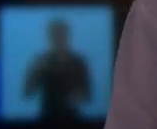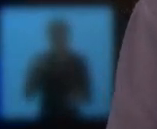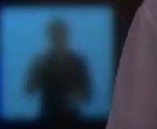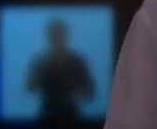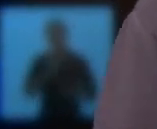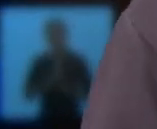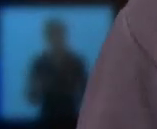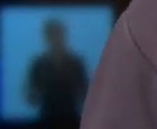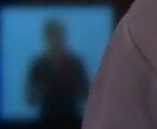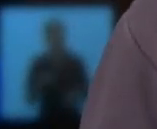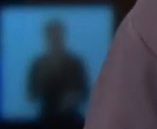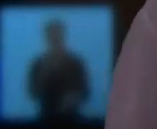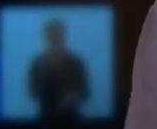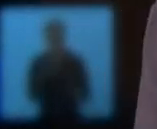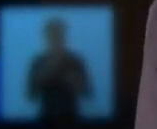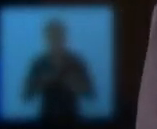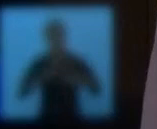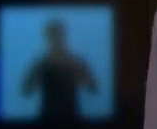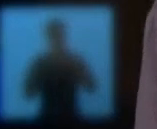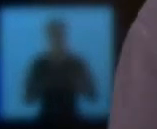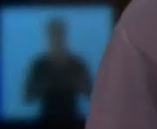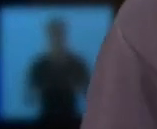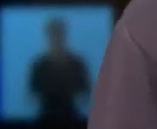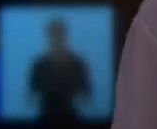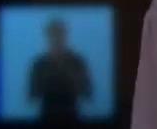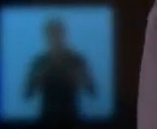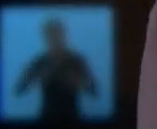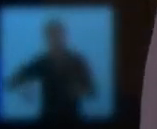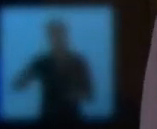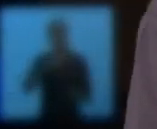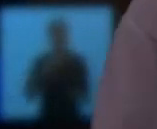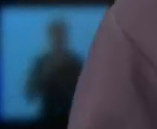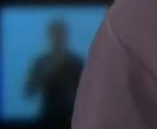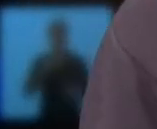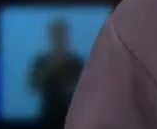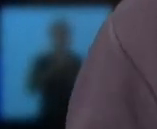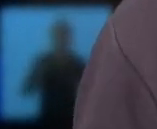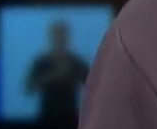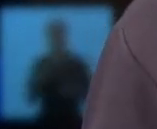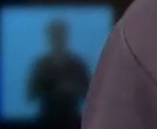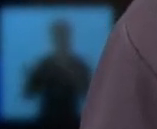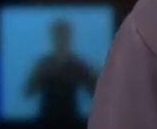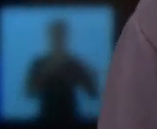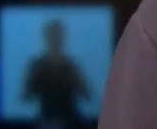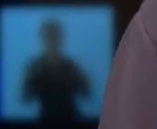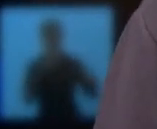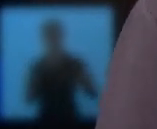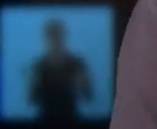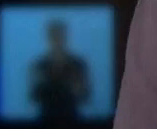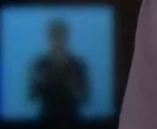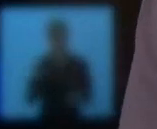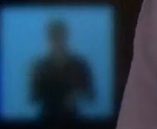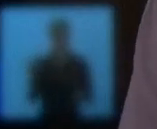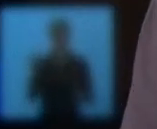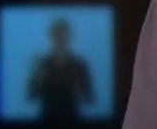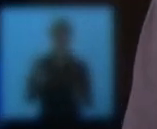debate en sí mismo es el postdebate. Esto es, qué se recupera de lo que se dijo, cómo se transforma eso en el marco de la campaña que continúa y cómo, a partir de